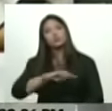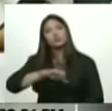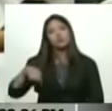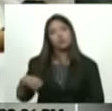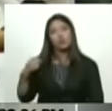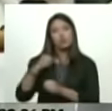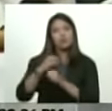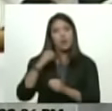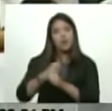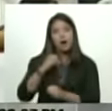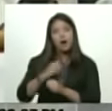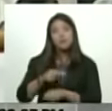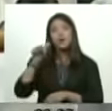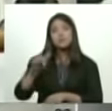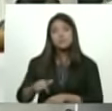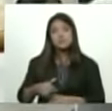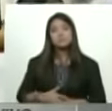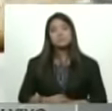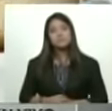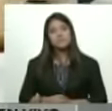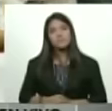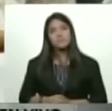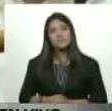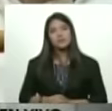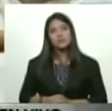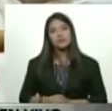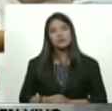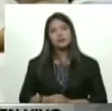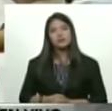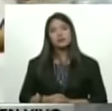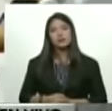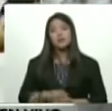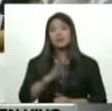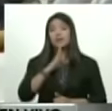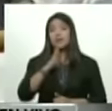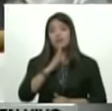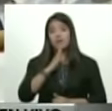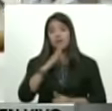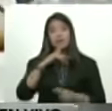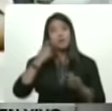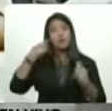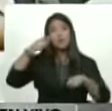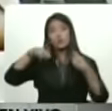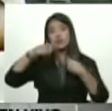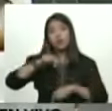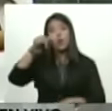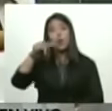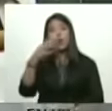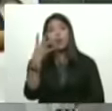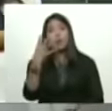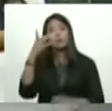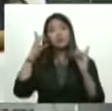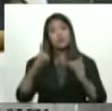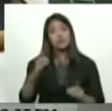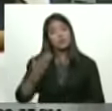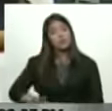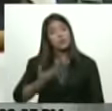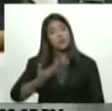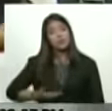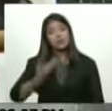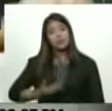en la mesa de exportaciones por medio de Bancoex. Y bueno, hoy se tomaron 4 grandes decisiones que